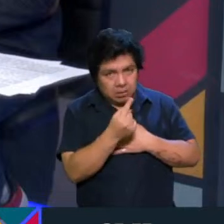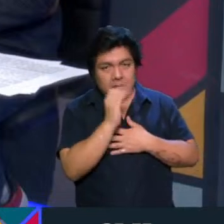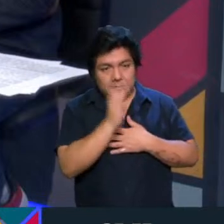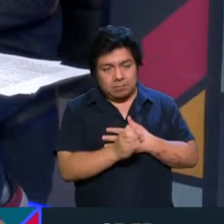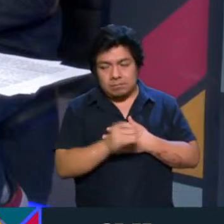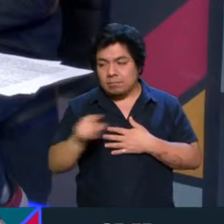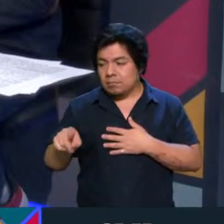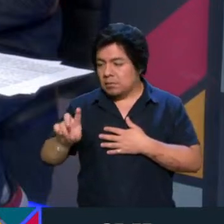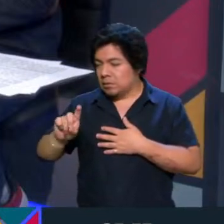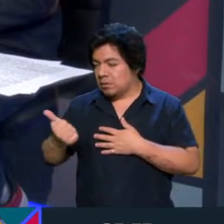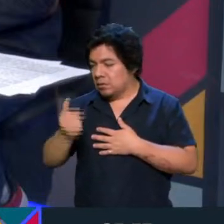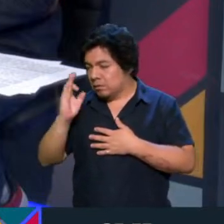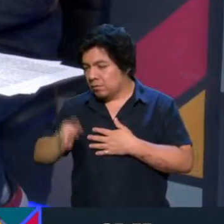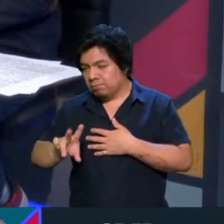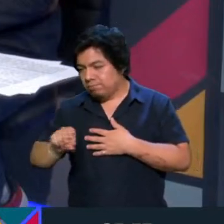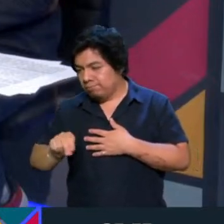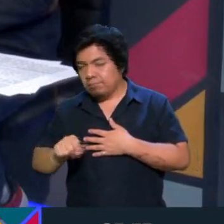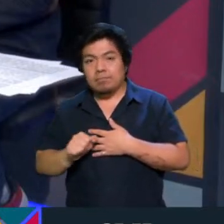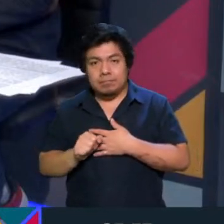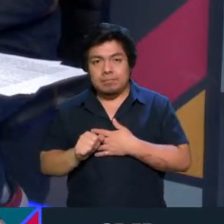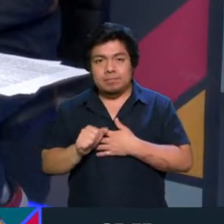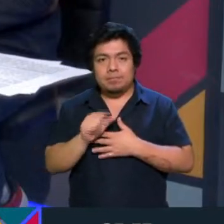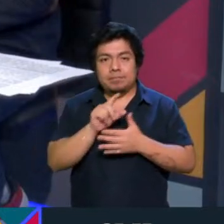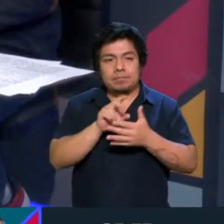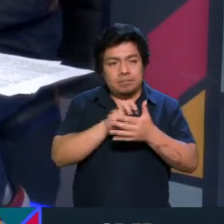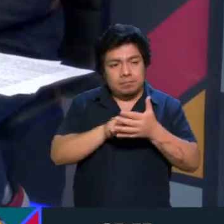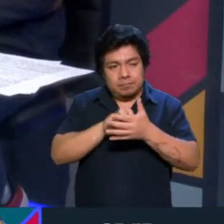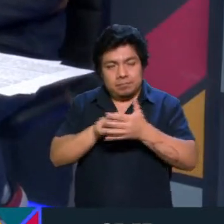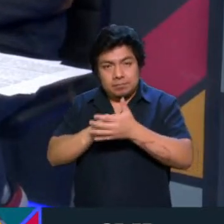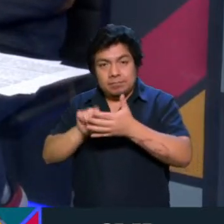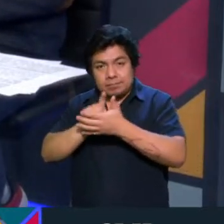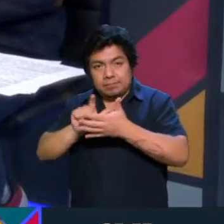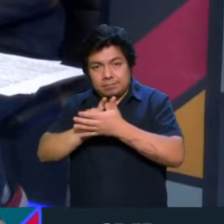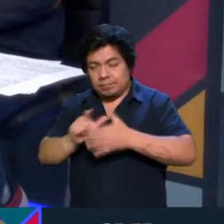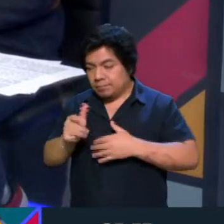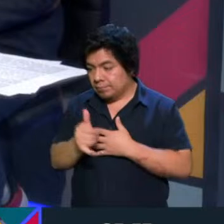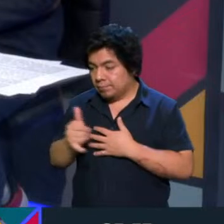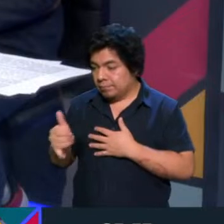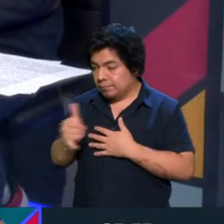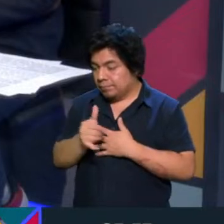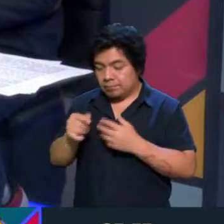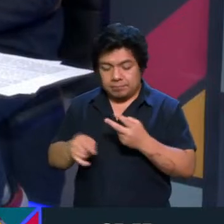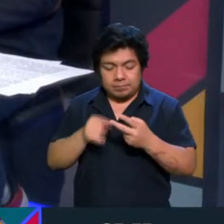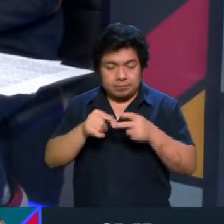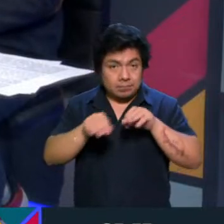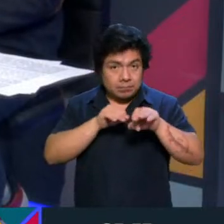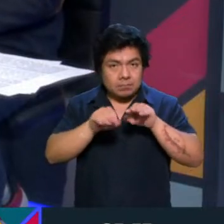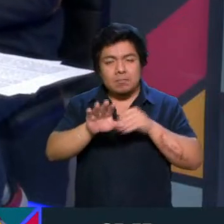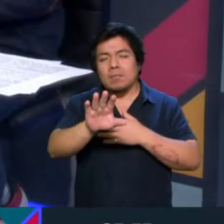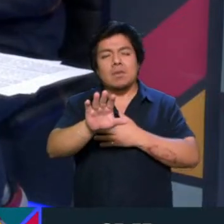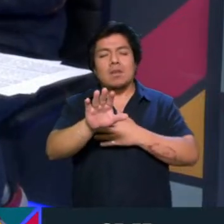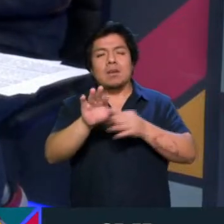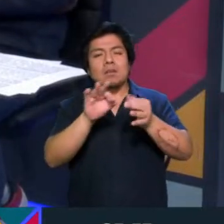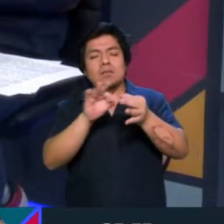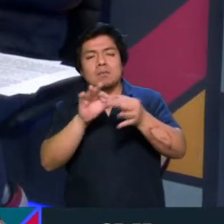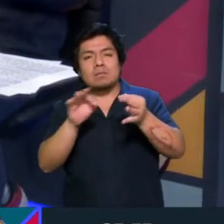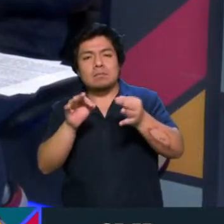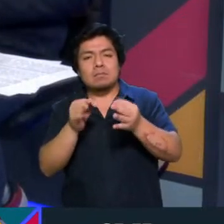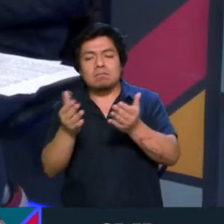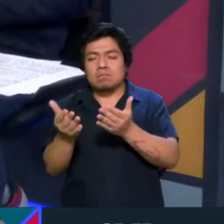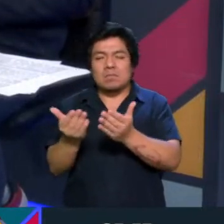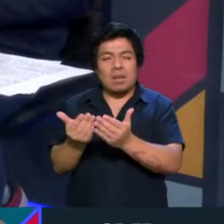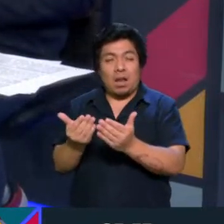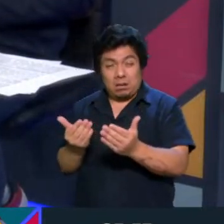y 36 en contra, las reformas a las leyes del Infonavit y de trabajo. Pero cuéntenos primero, ¿cómo estaba el